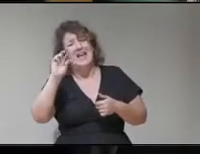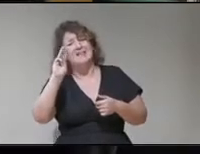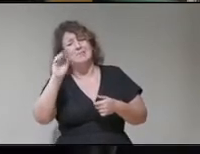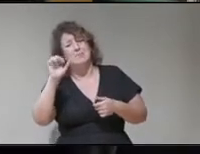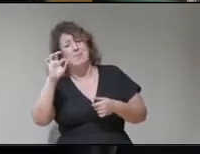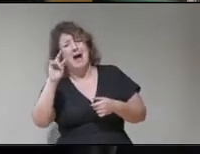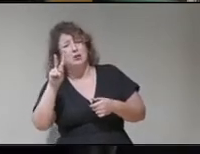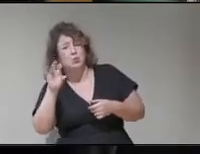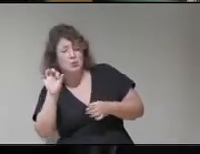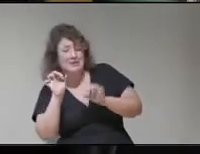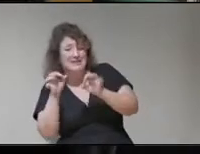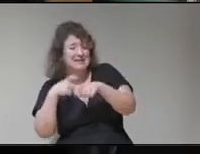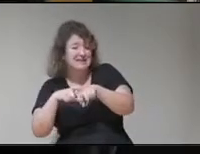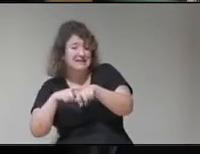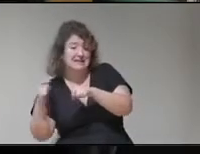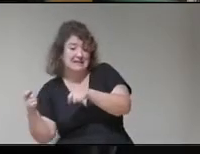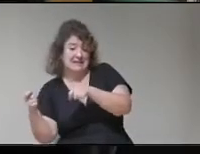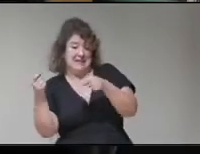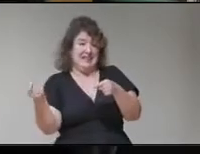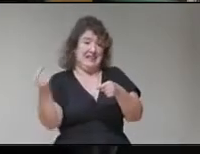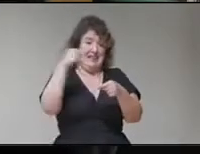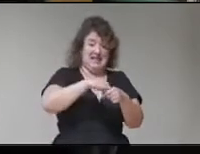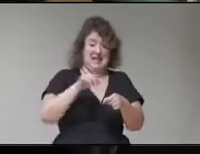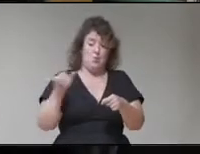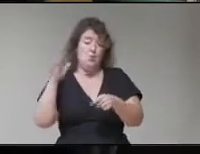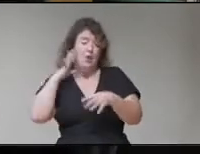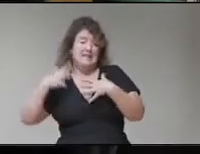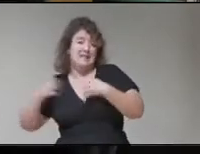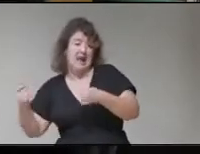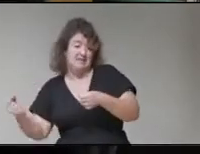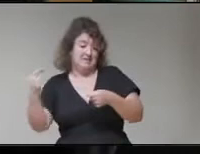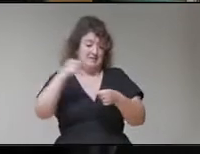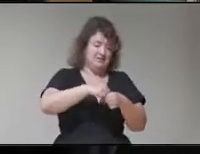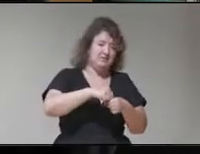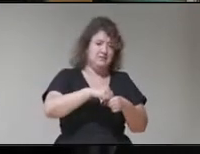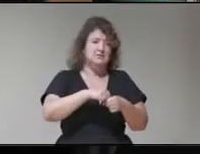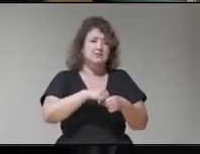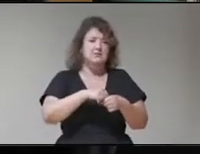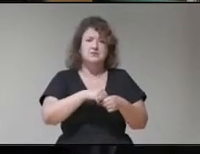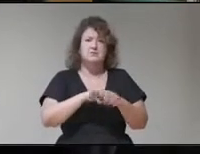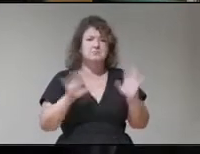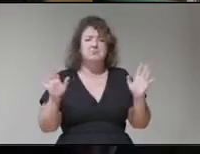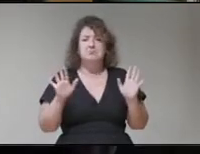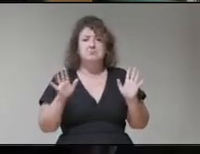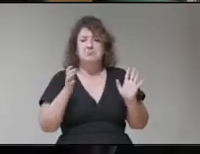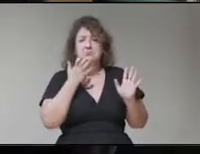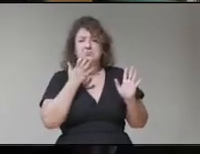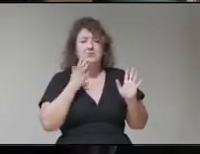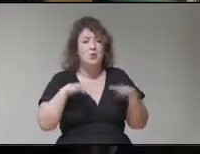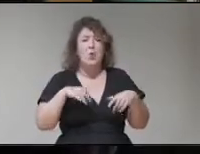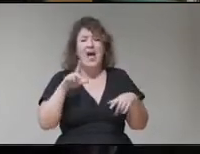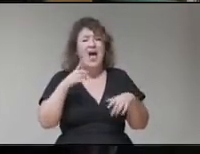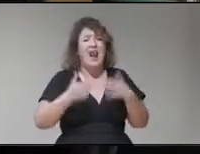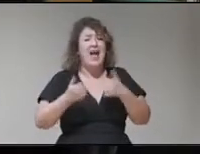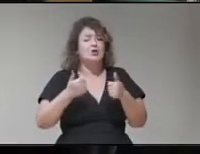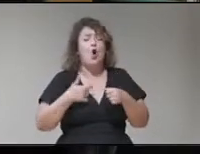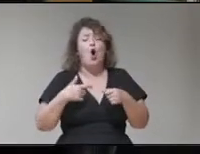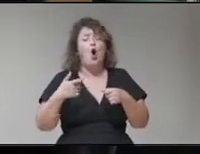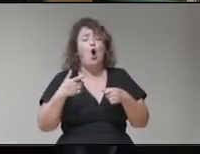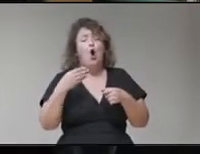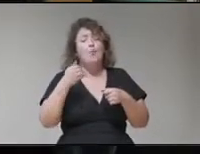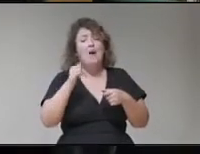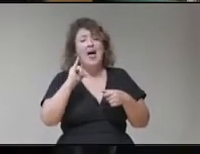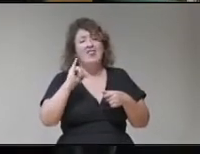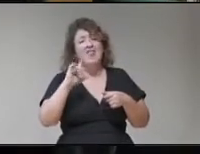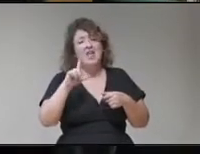la mayoría de las mujeres a las que se les trasplantó, se les implantó crispatus. No tenían prácticamente Lactobacillus en vagina y por eso